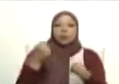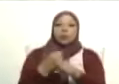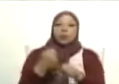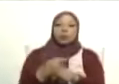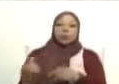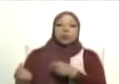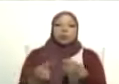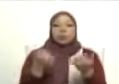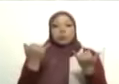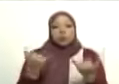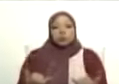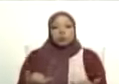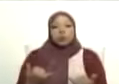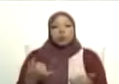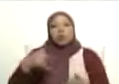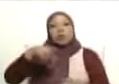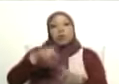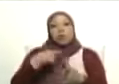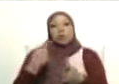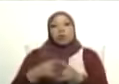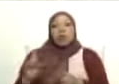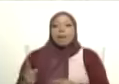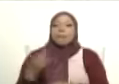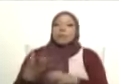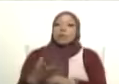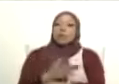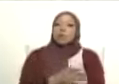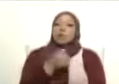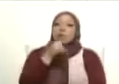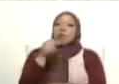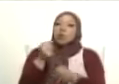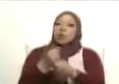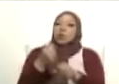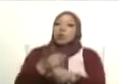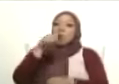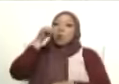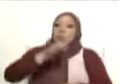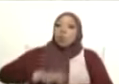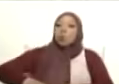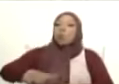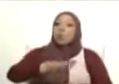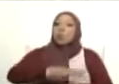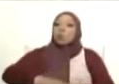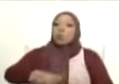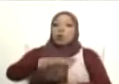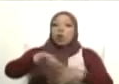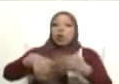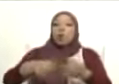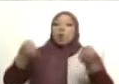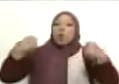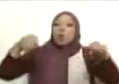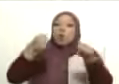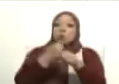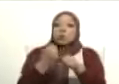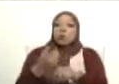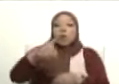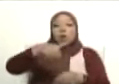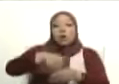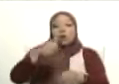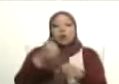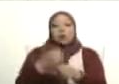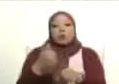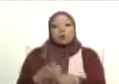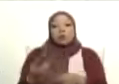Bolivariana. Corresponde primeramente un repliegue radial y lineal nuevamente, así como se desplegó, viene